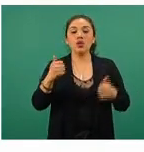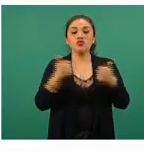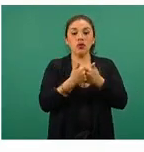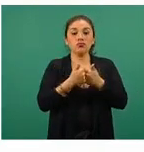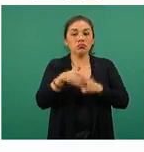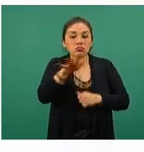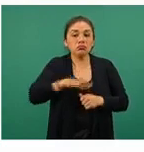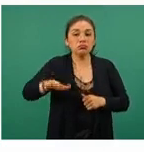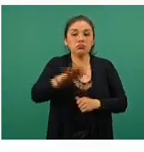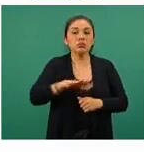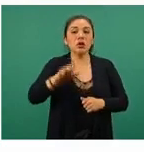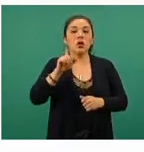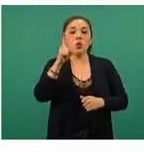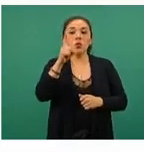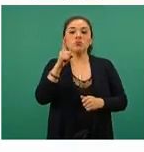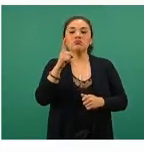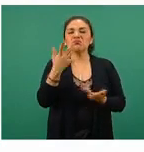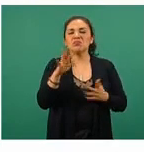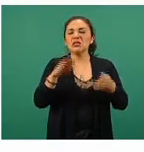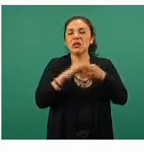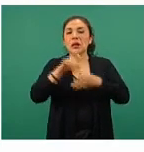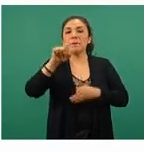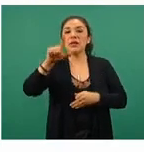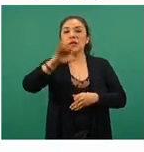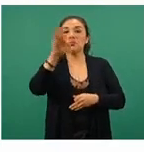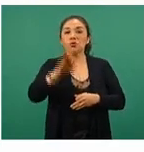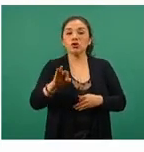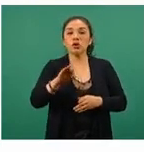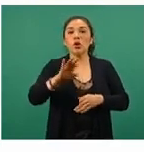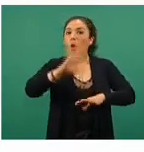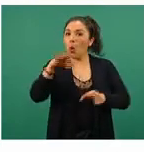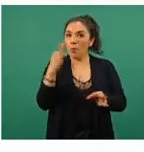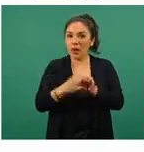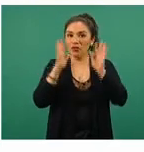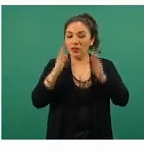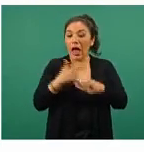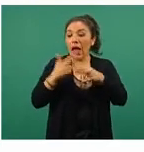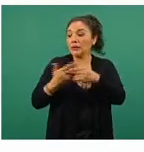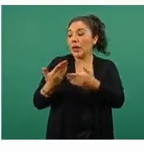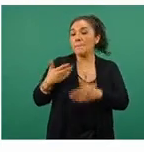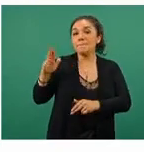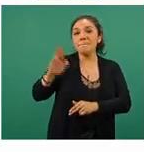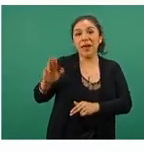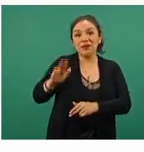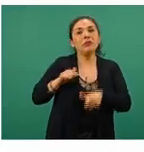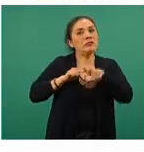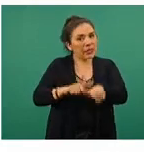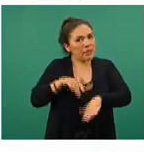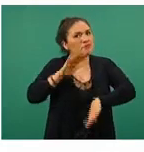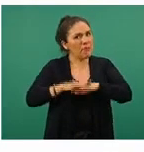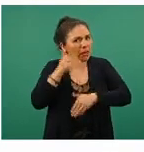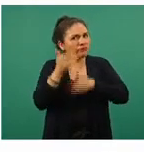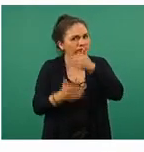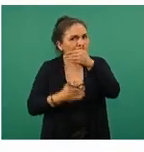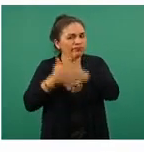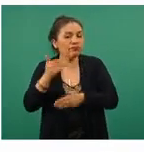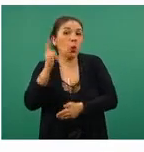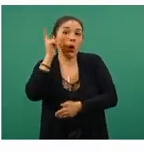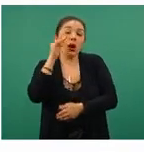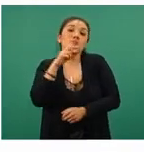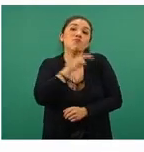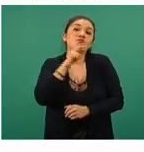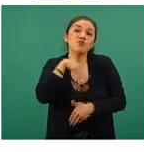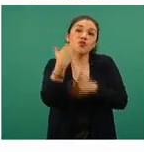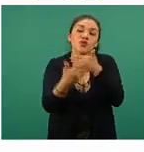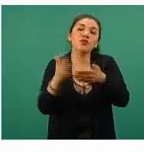con esquema completo un 27% hasta el día miércoles. Seguimos avanzando con la estrategia y esperemos que